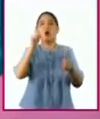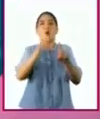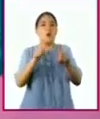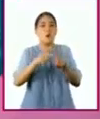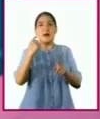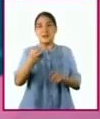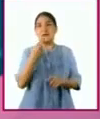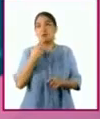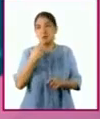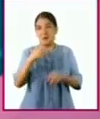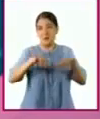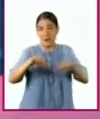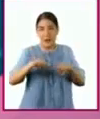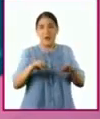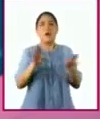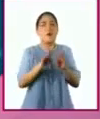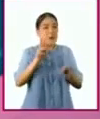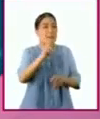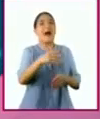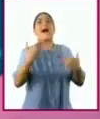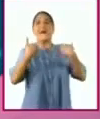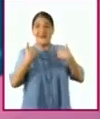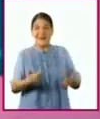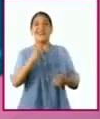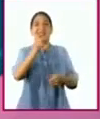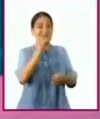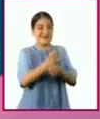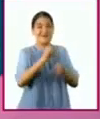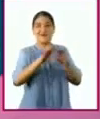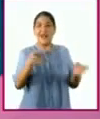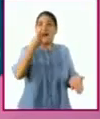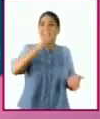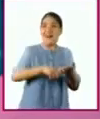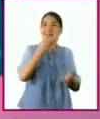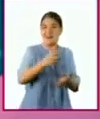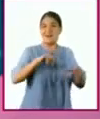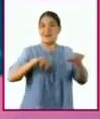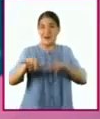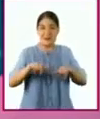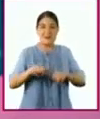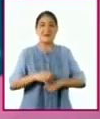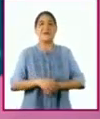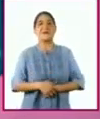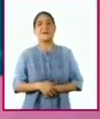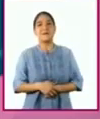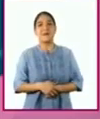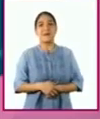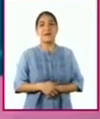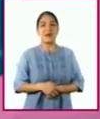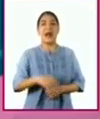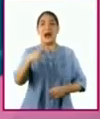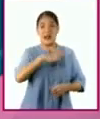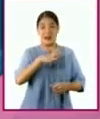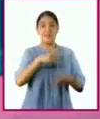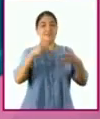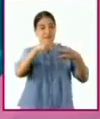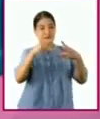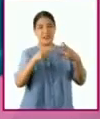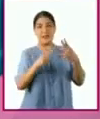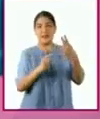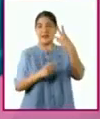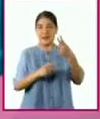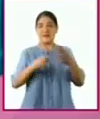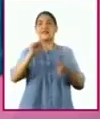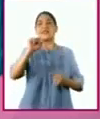en el mapa. Permite entender la información que se representa en él. Hay 3 tipos de símbolos en los